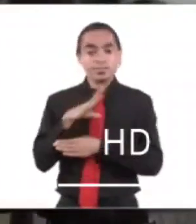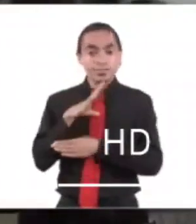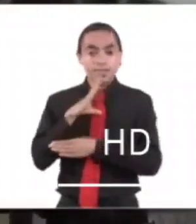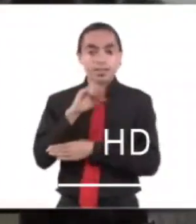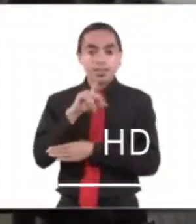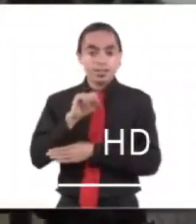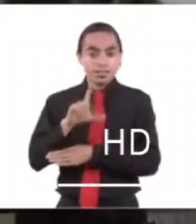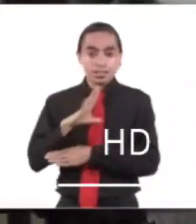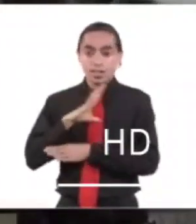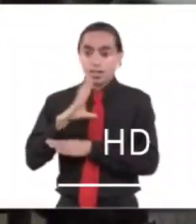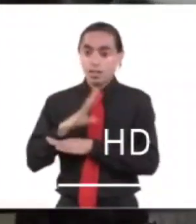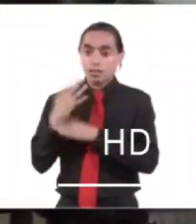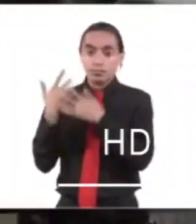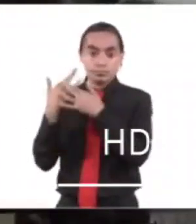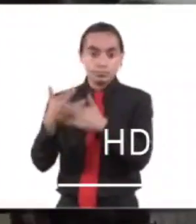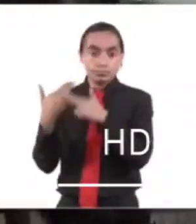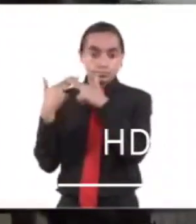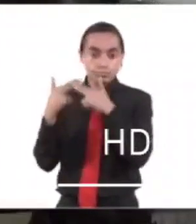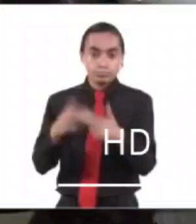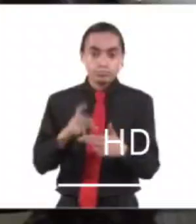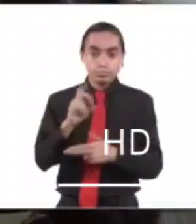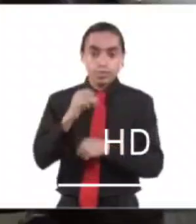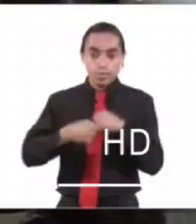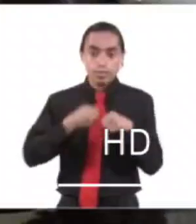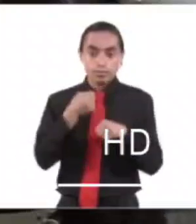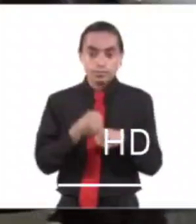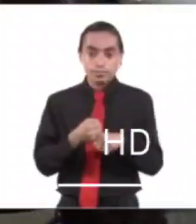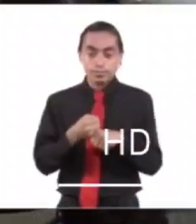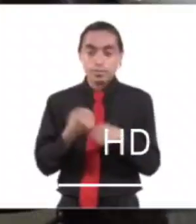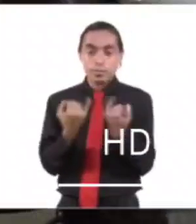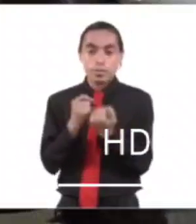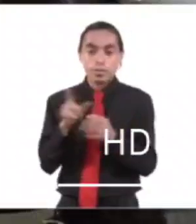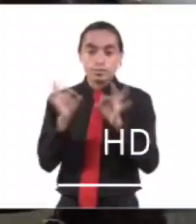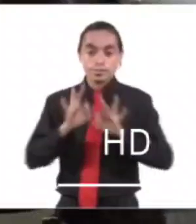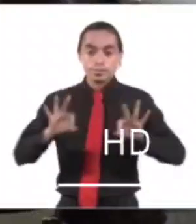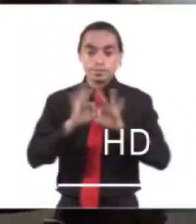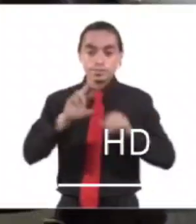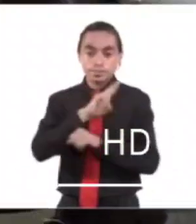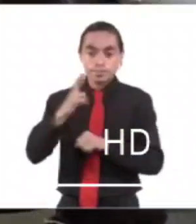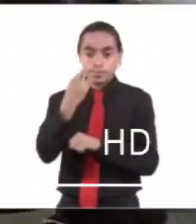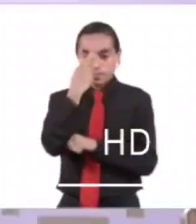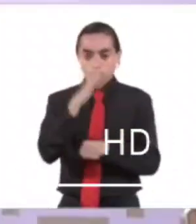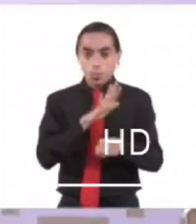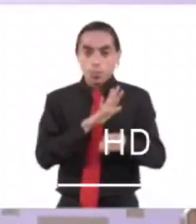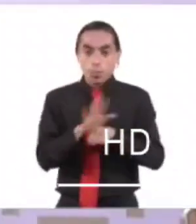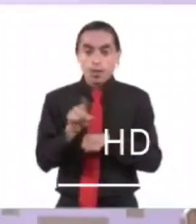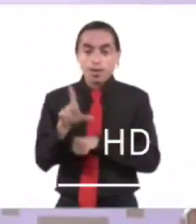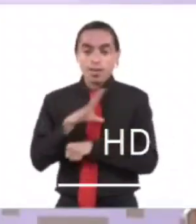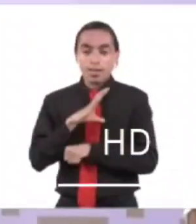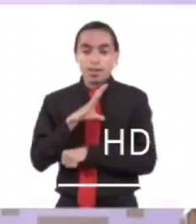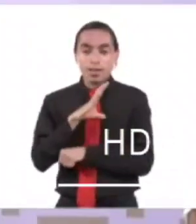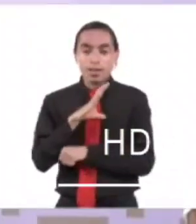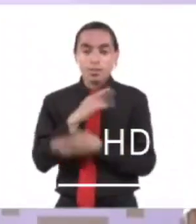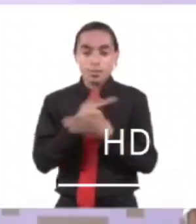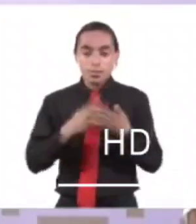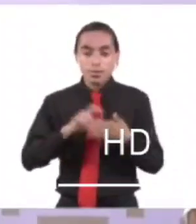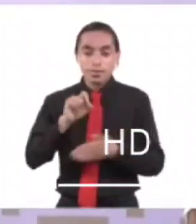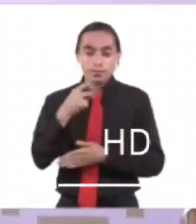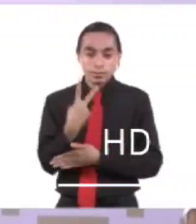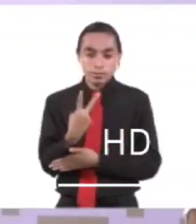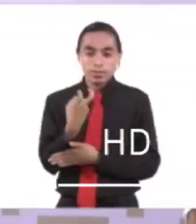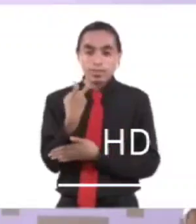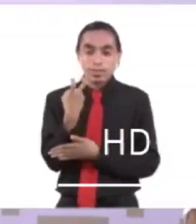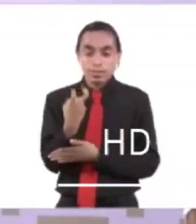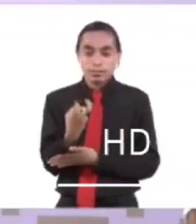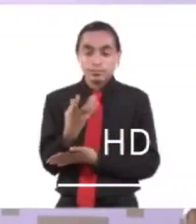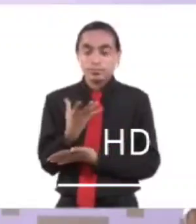años, y que también es importante recordar que de alguna u otra manera el Canal 22 es